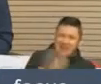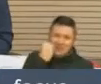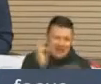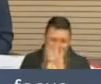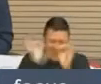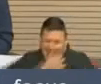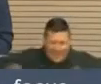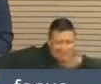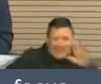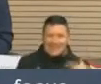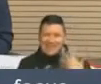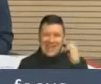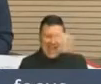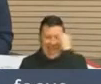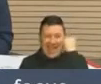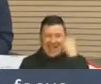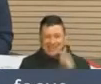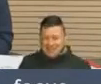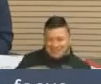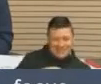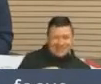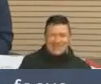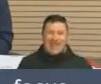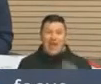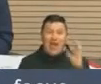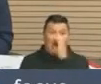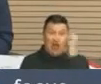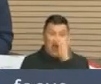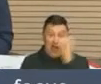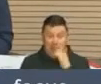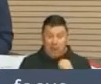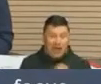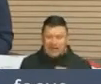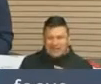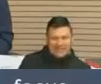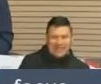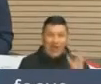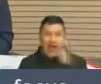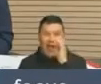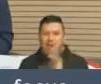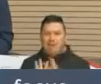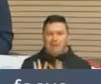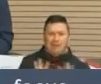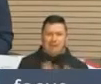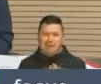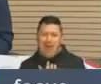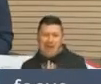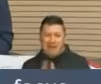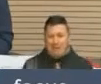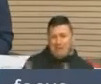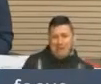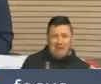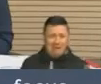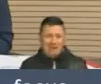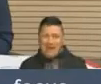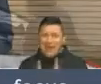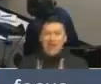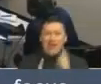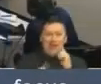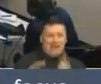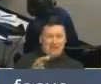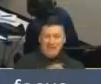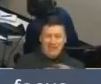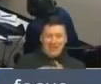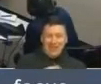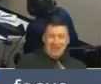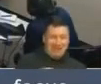besos, pero hay muchos deseos de ganar, de imponerse. Viene la selección Colombia de contraataque. Arrancan los colombianos. Los colombianos vienen, encuentran por dónde meterse.